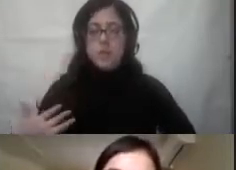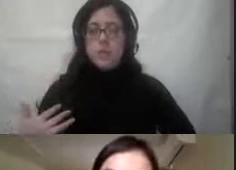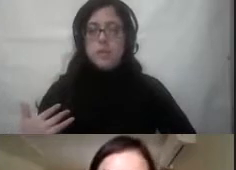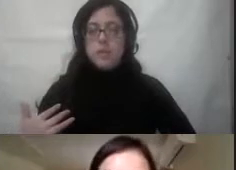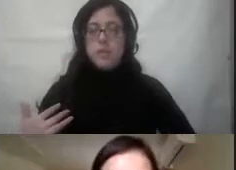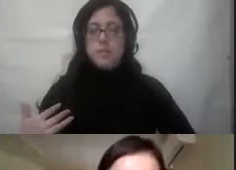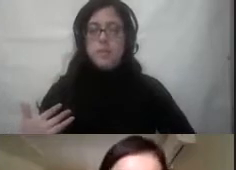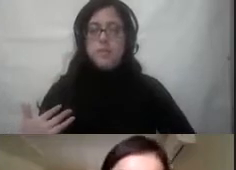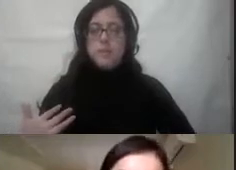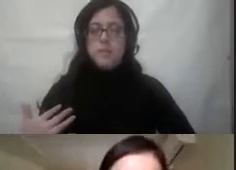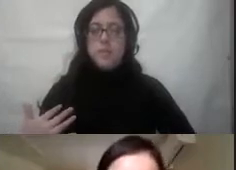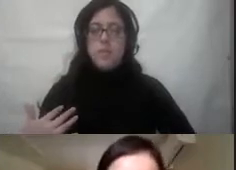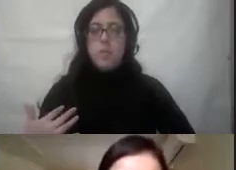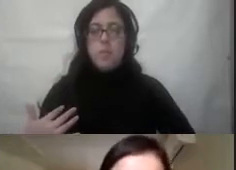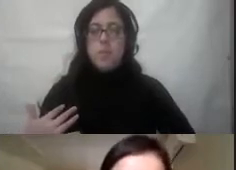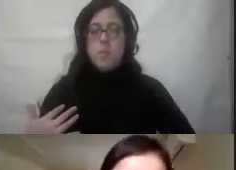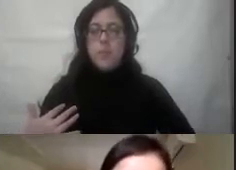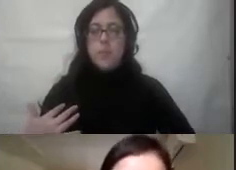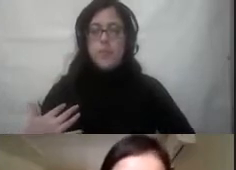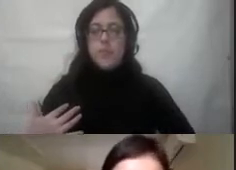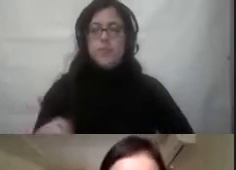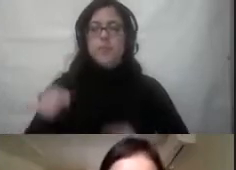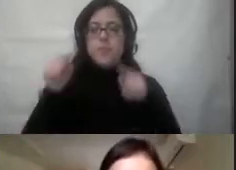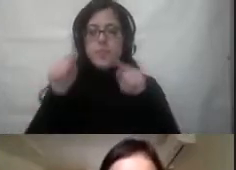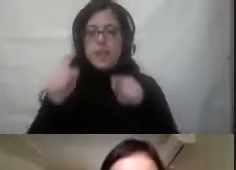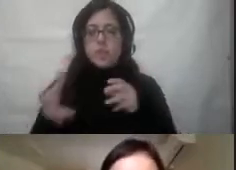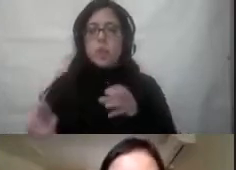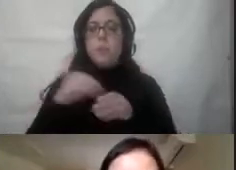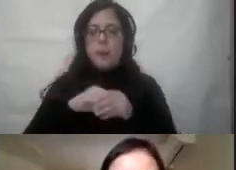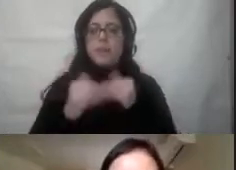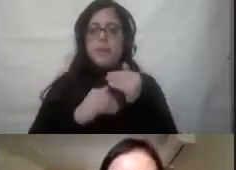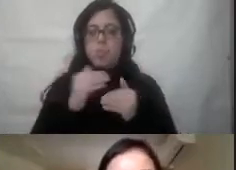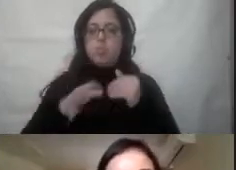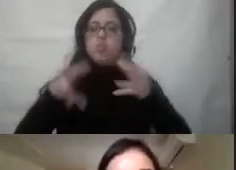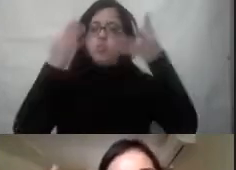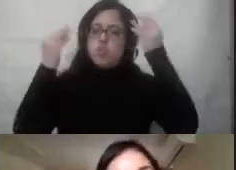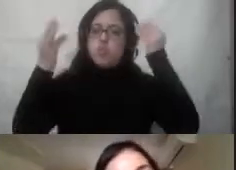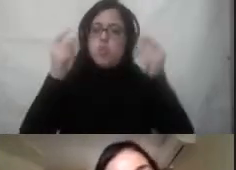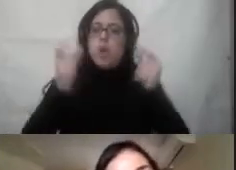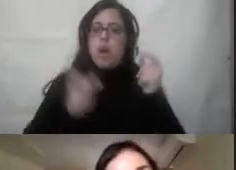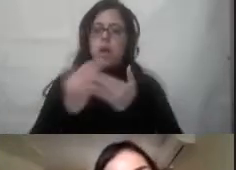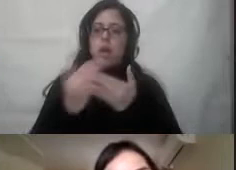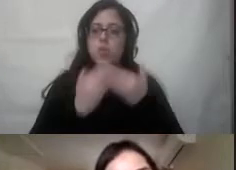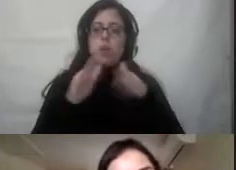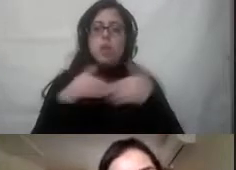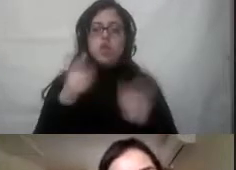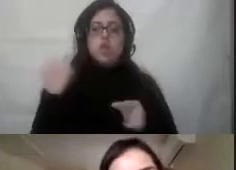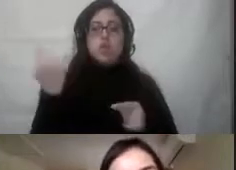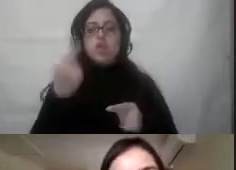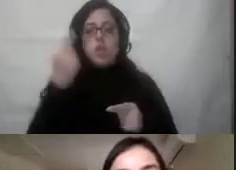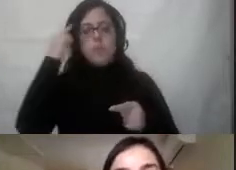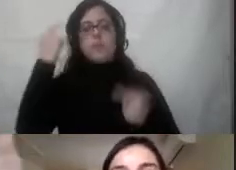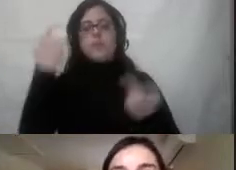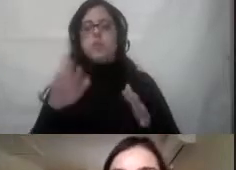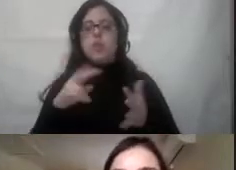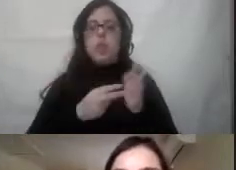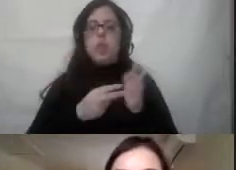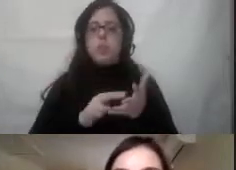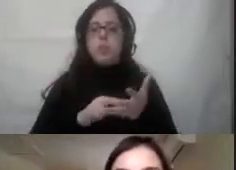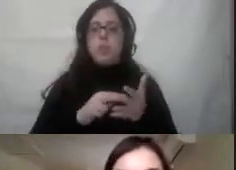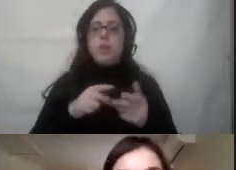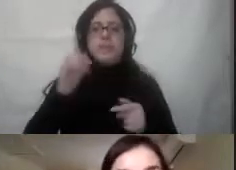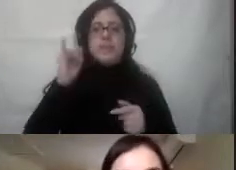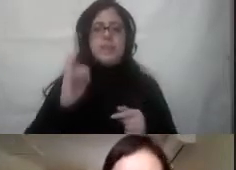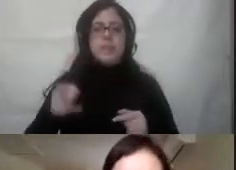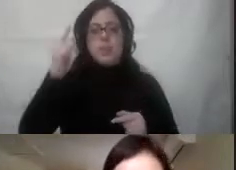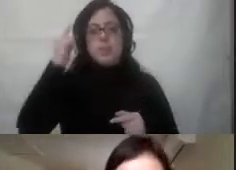finalmente condiciona los procesos de aprendizaje de los estudiantes. Entonces, nosotros formulamos el problema socialmente relevante siempre pensando en cómo